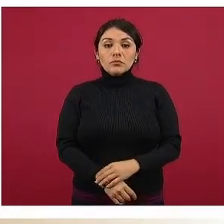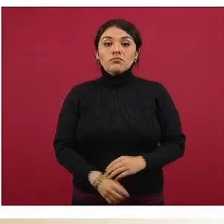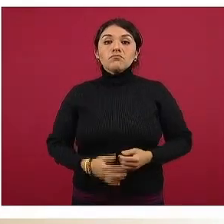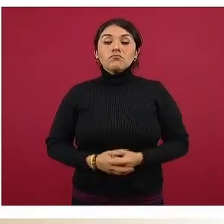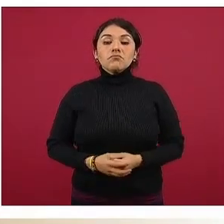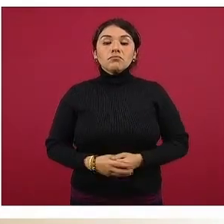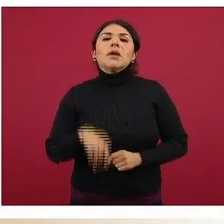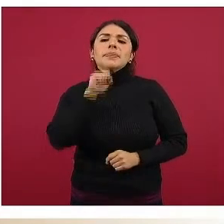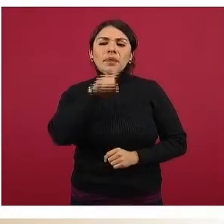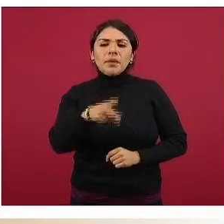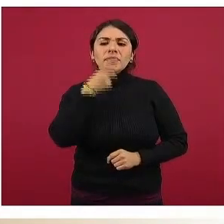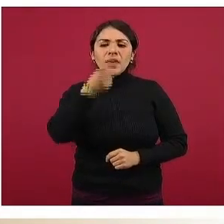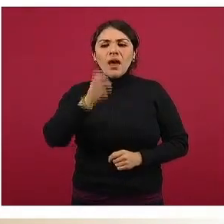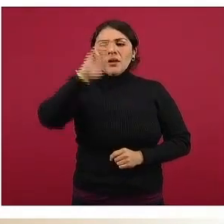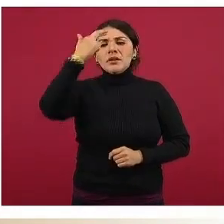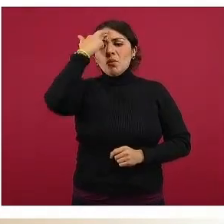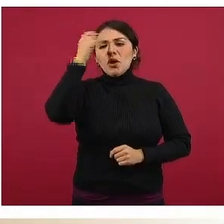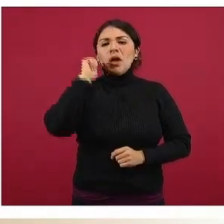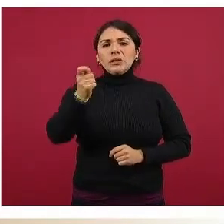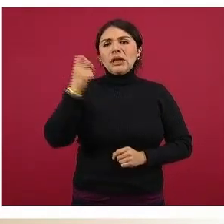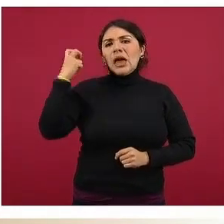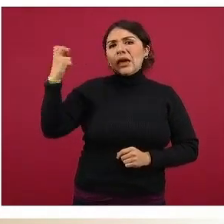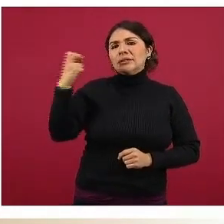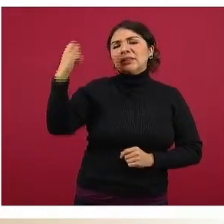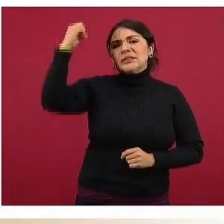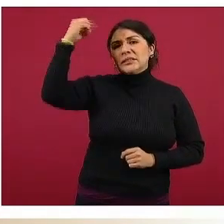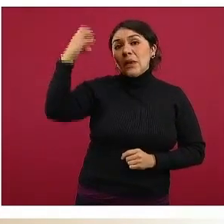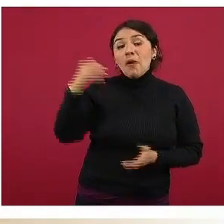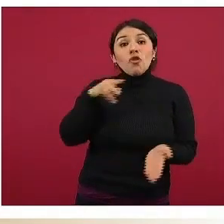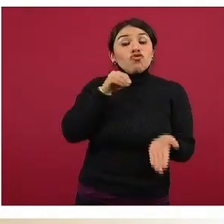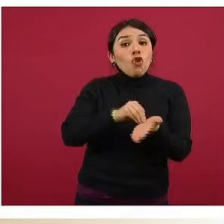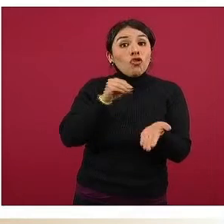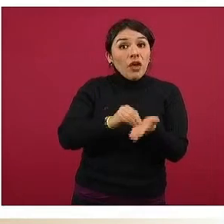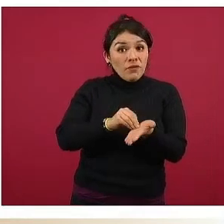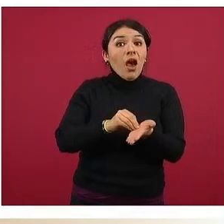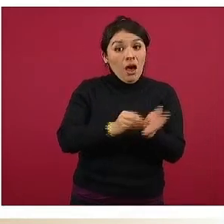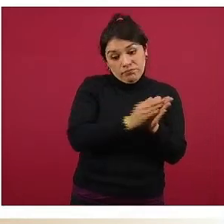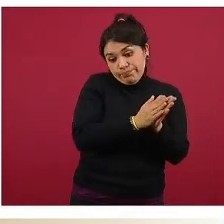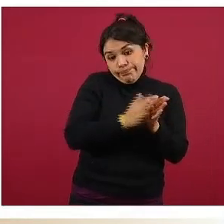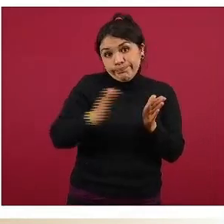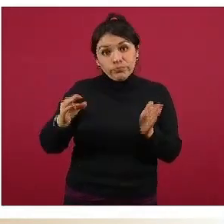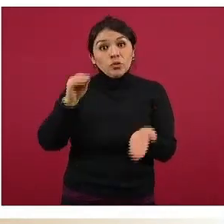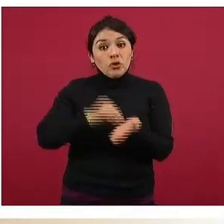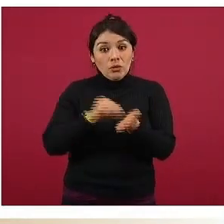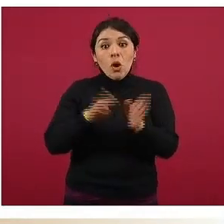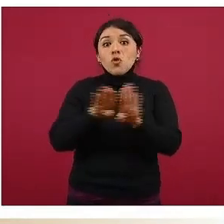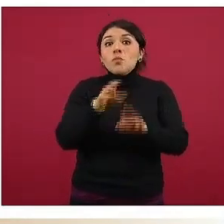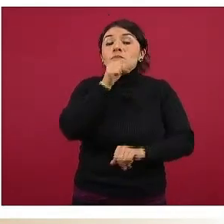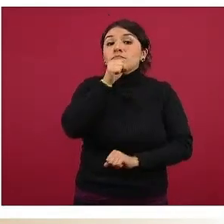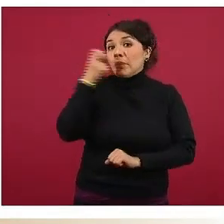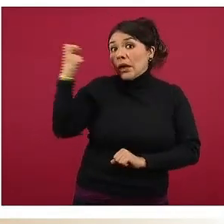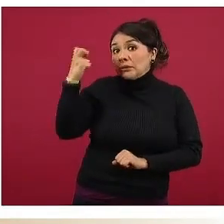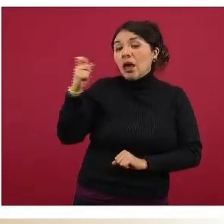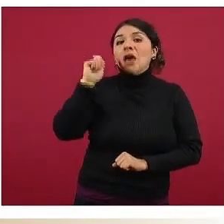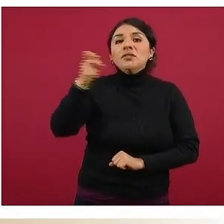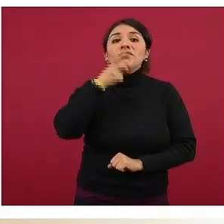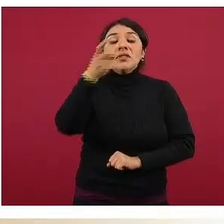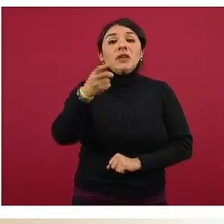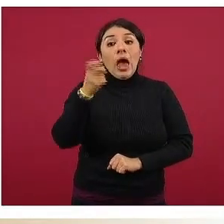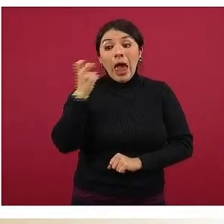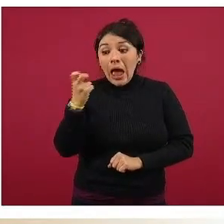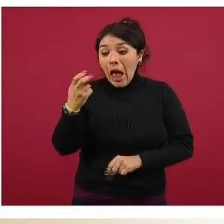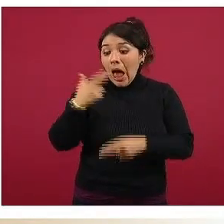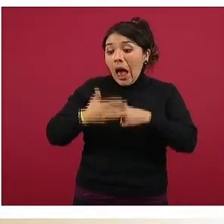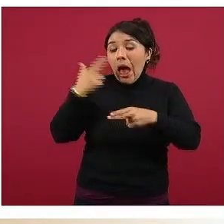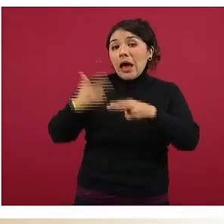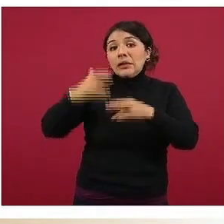También lo recordamos, este es el semáforo que aún sigue vigente y como bien dice en la lámina, este es un semáforo